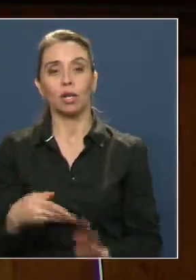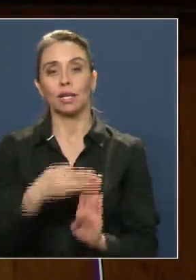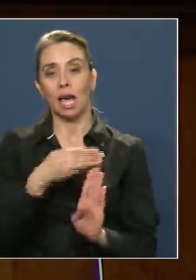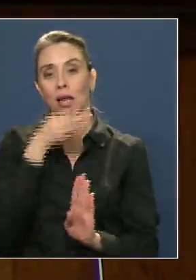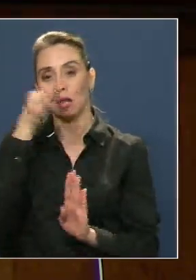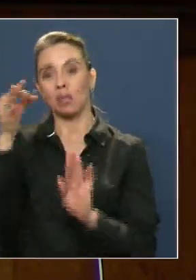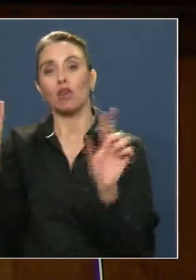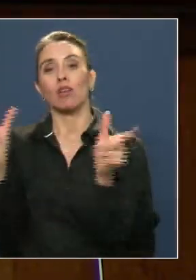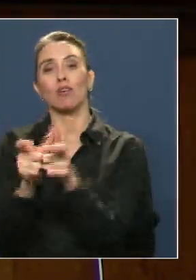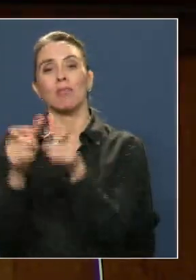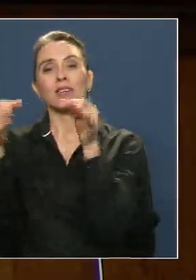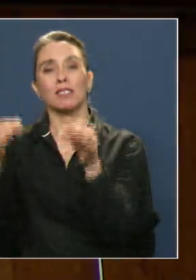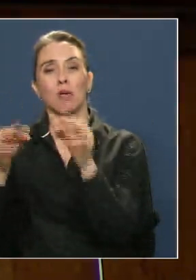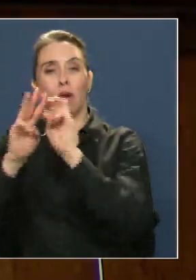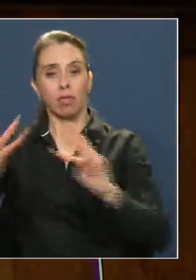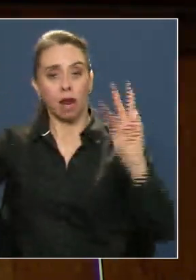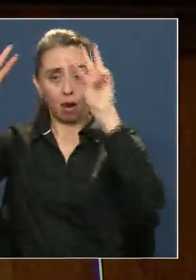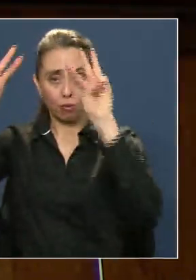señaladas.